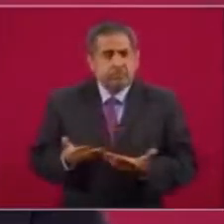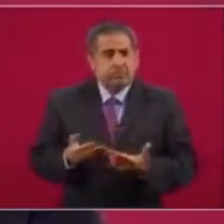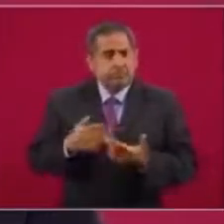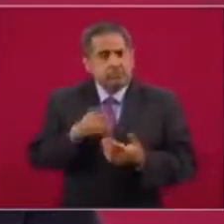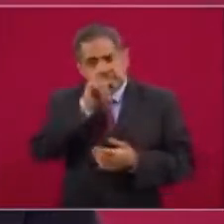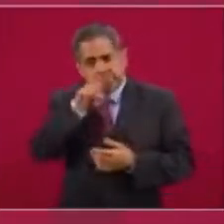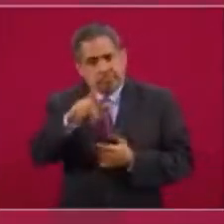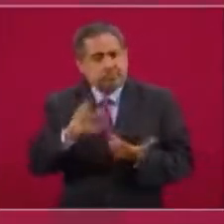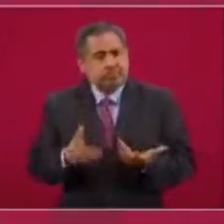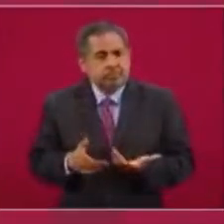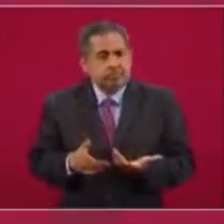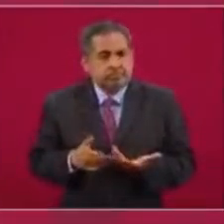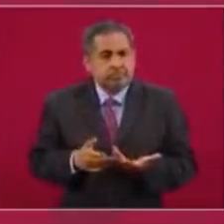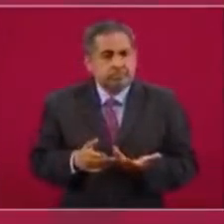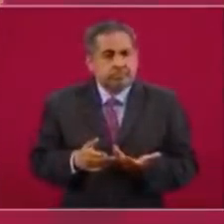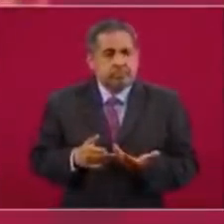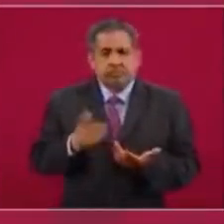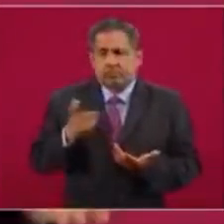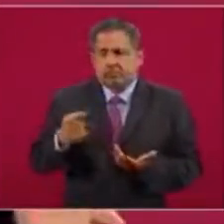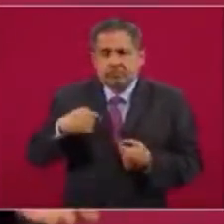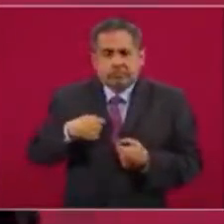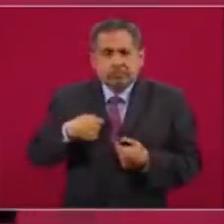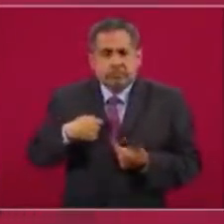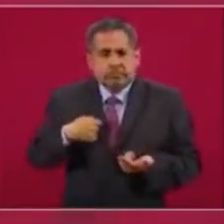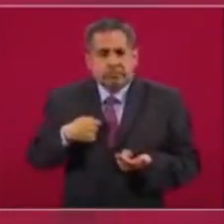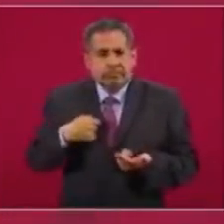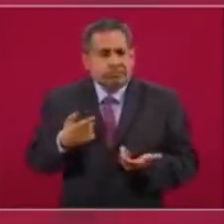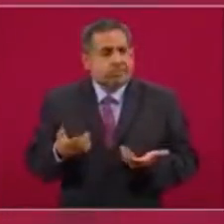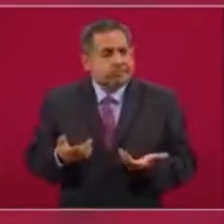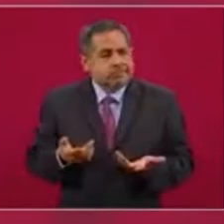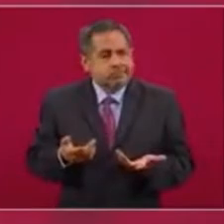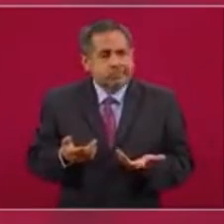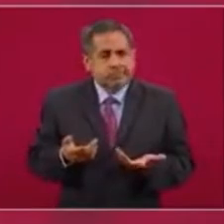Jalisco. Entonces, ¿cómo